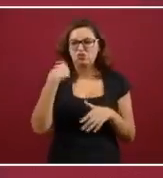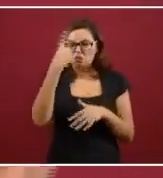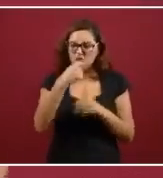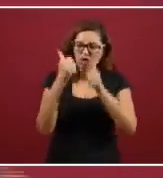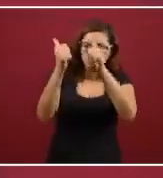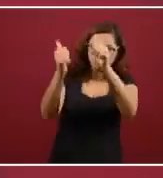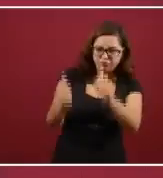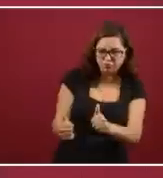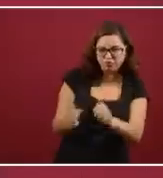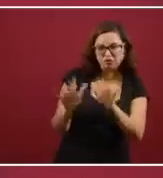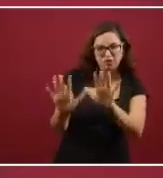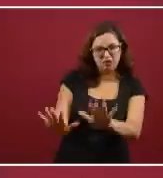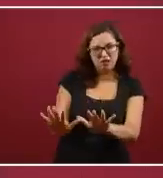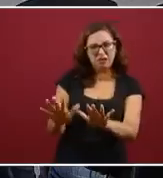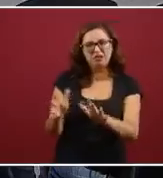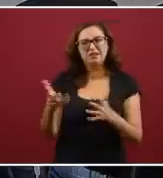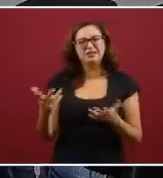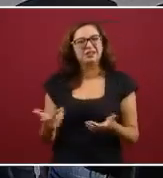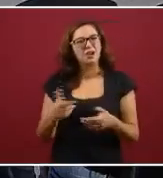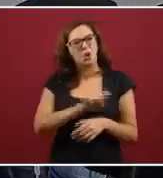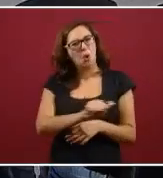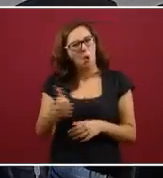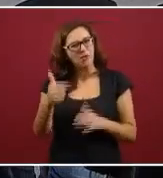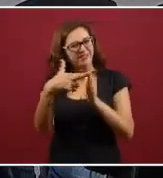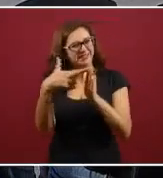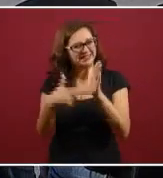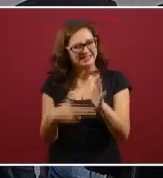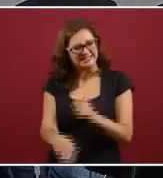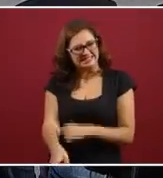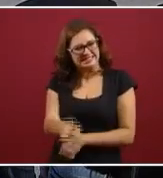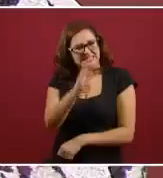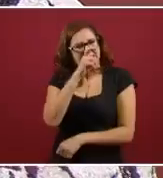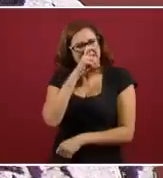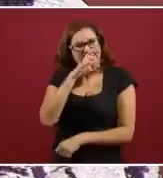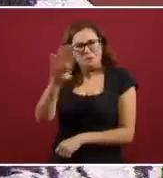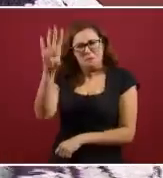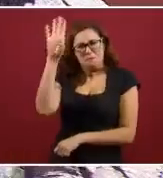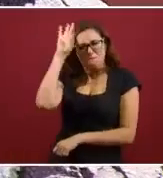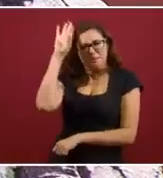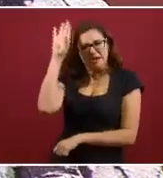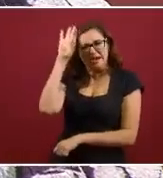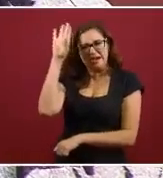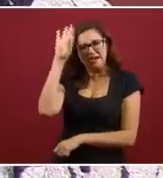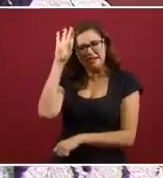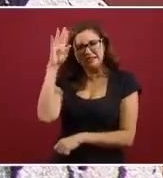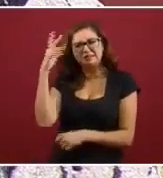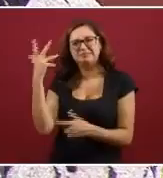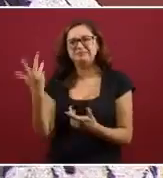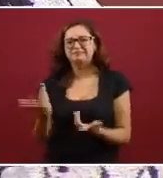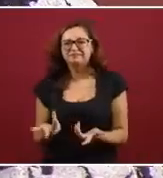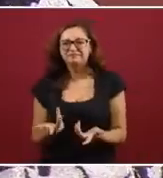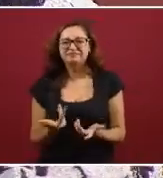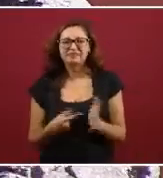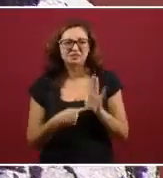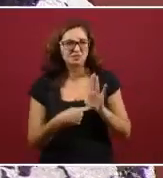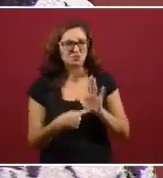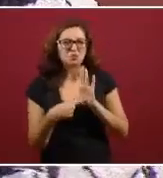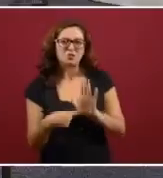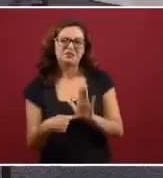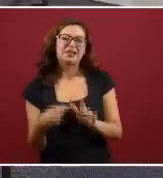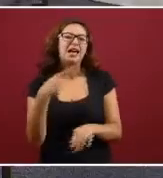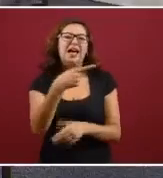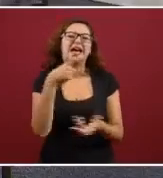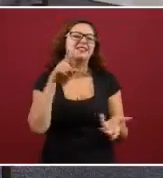cosas y otras rigideces. Esta rigidez pues demuestra que hay